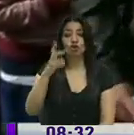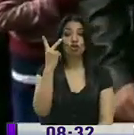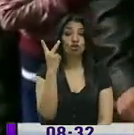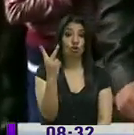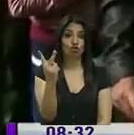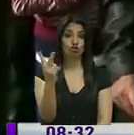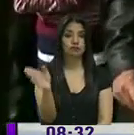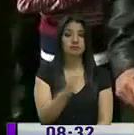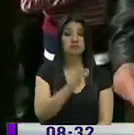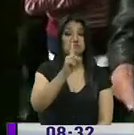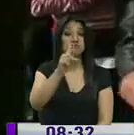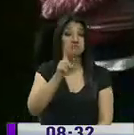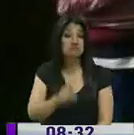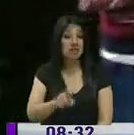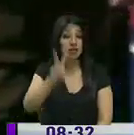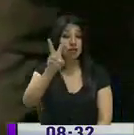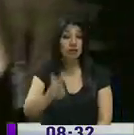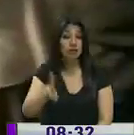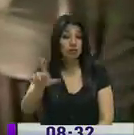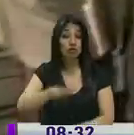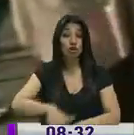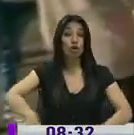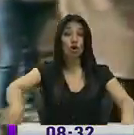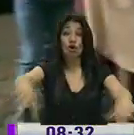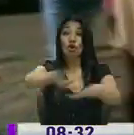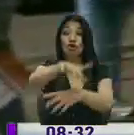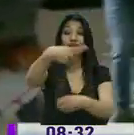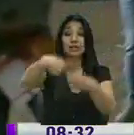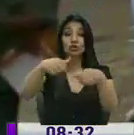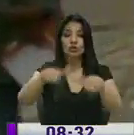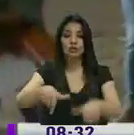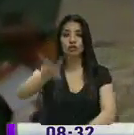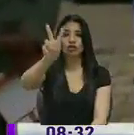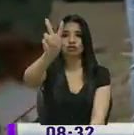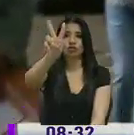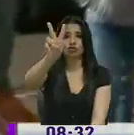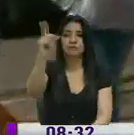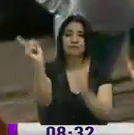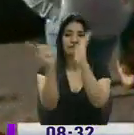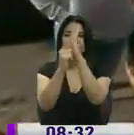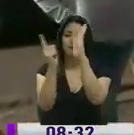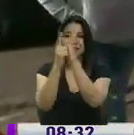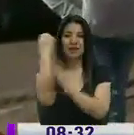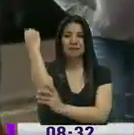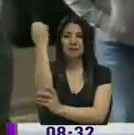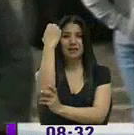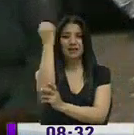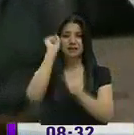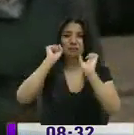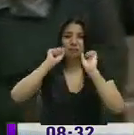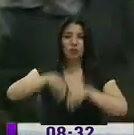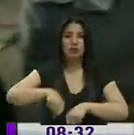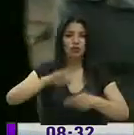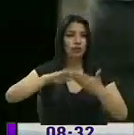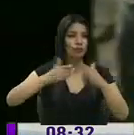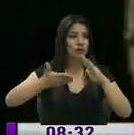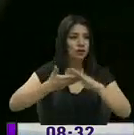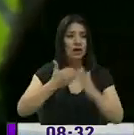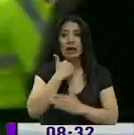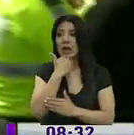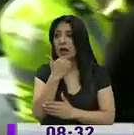1201 que tiene a nivel de toda la ciudad esas alarmas permiten pues que la comunidad al